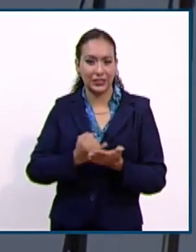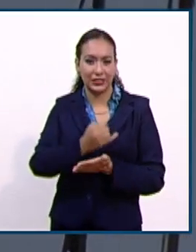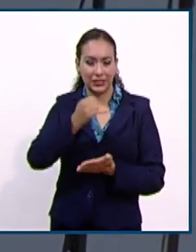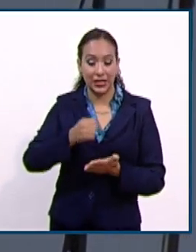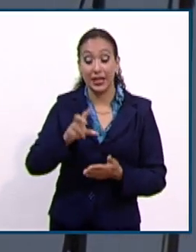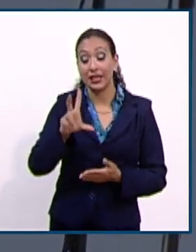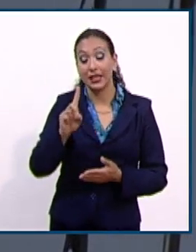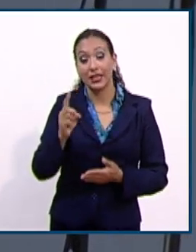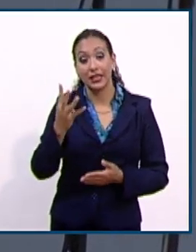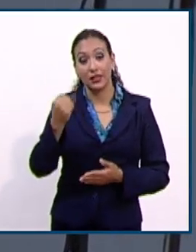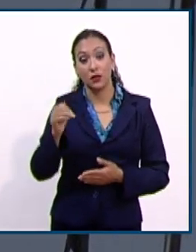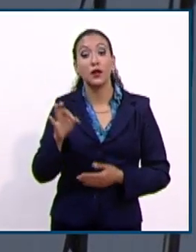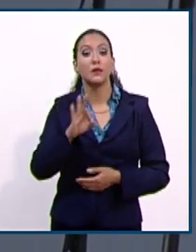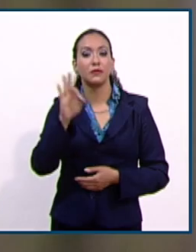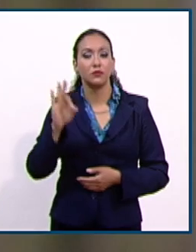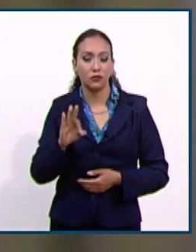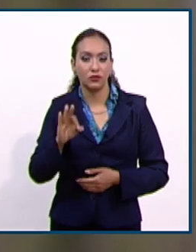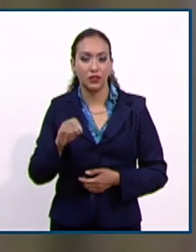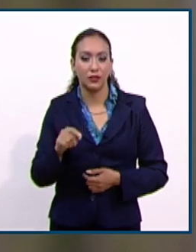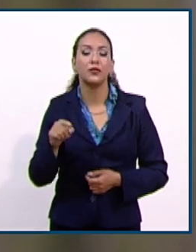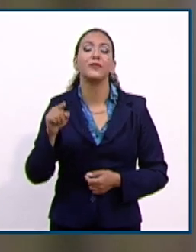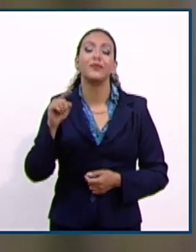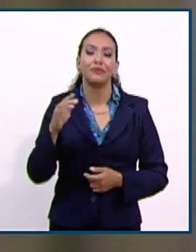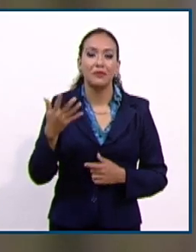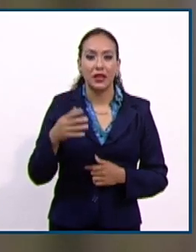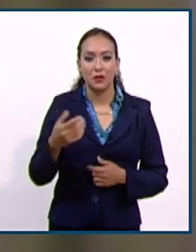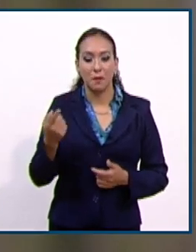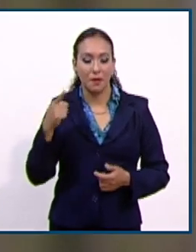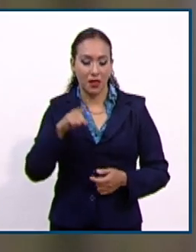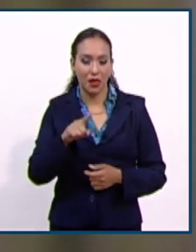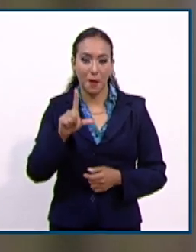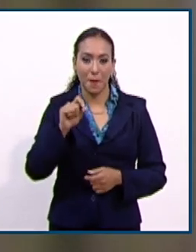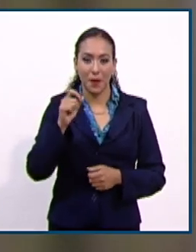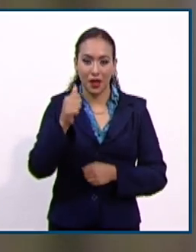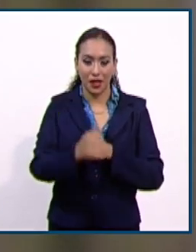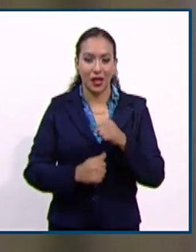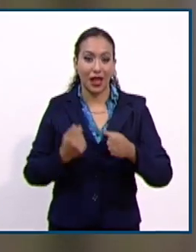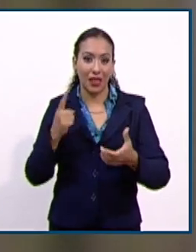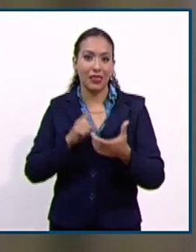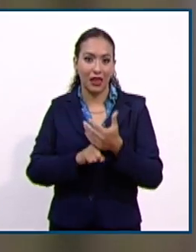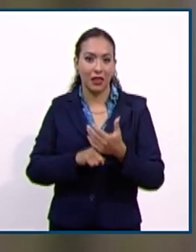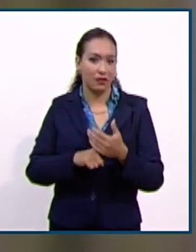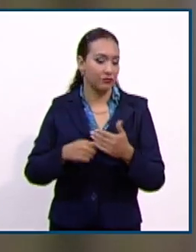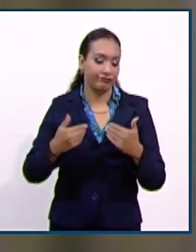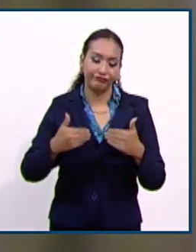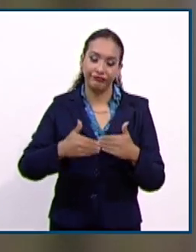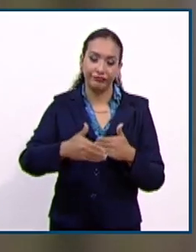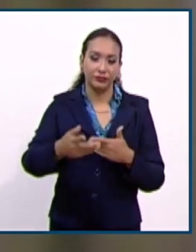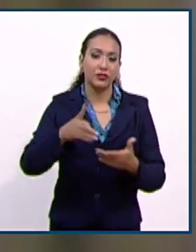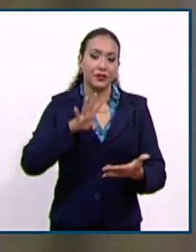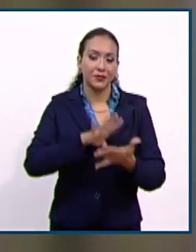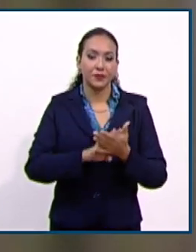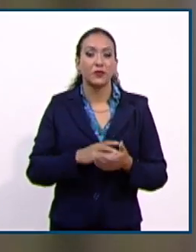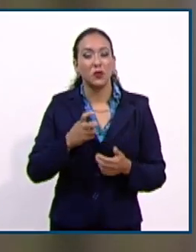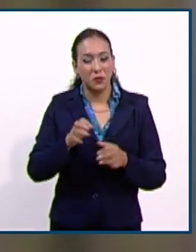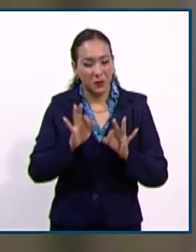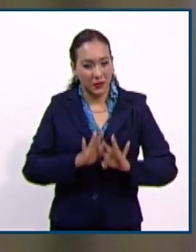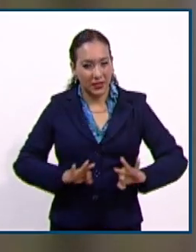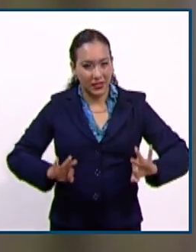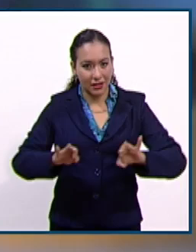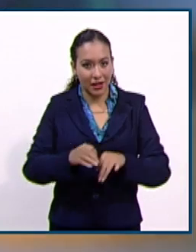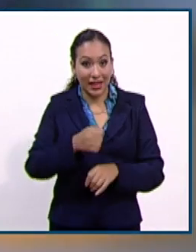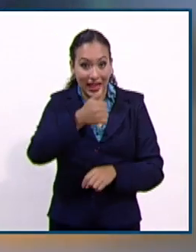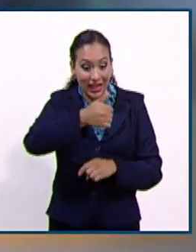el 39% cumplen con condenas de más de 20 años. Es por ello la urgencia de atender las situaciones específicas de